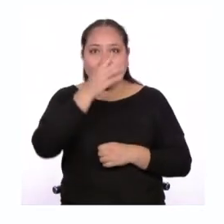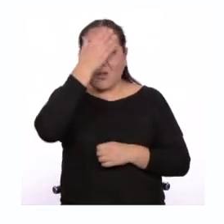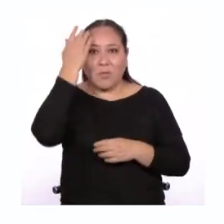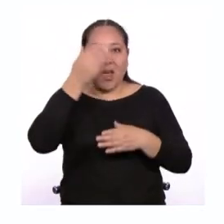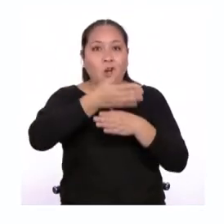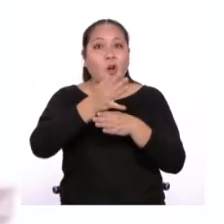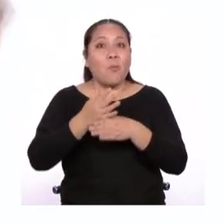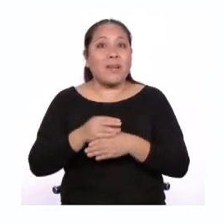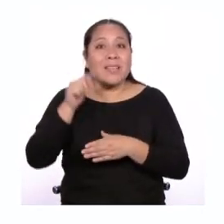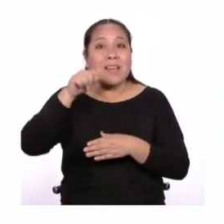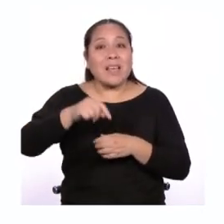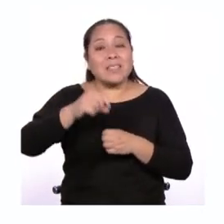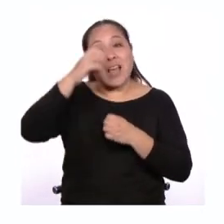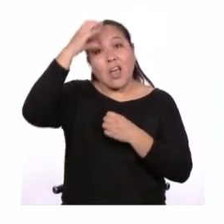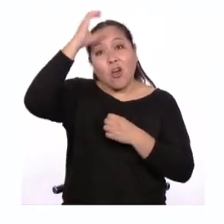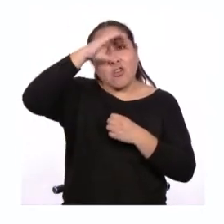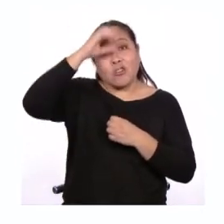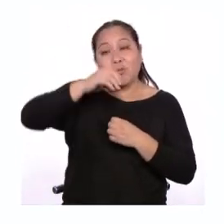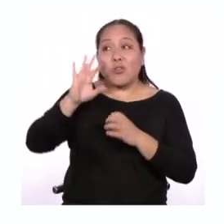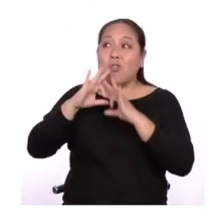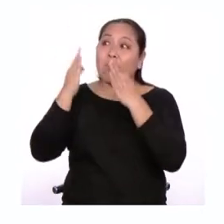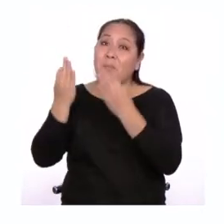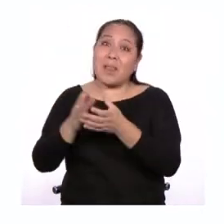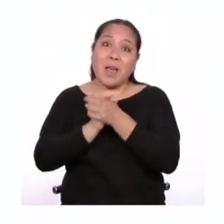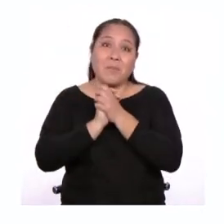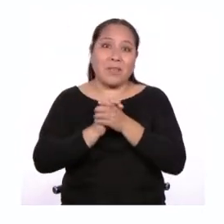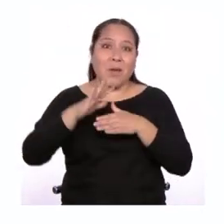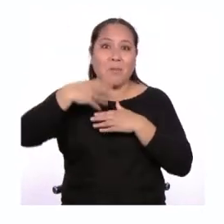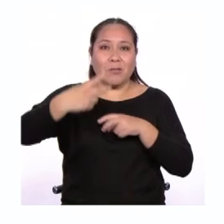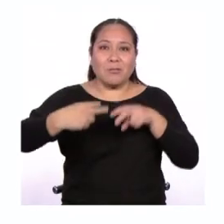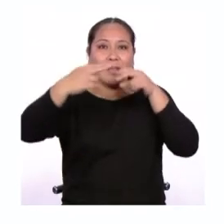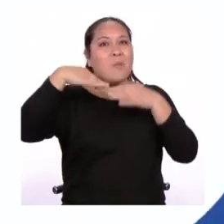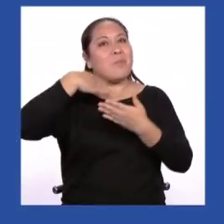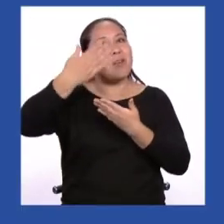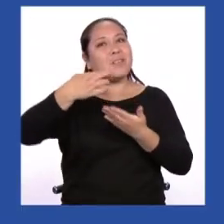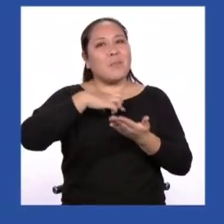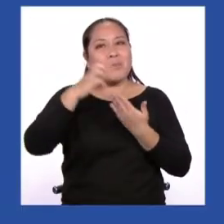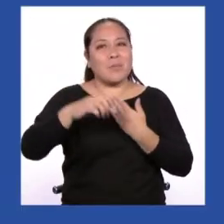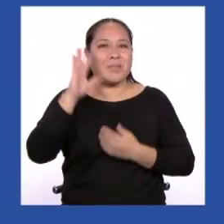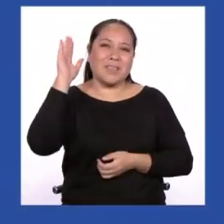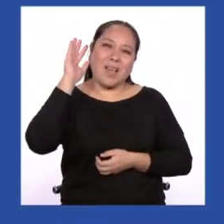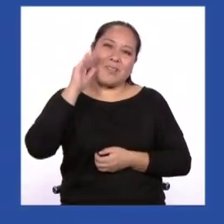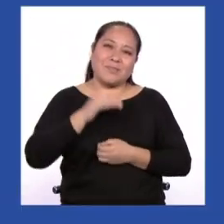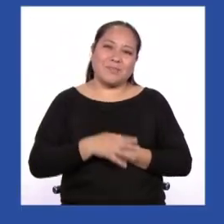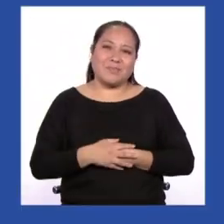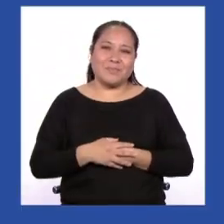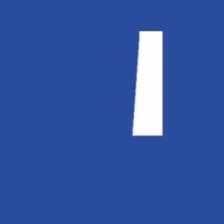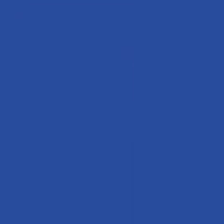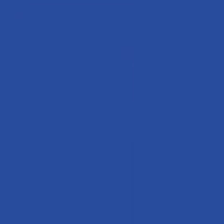todo este conocimiento con sus familiares y amigos. Nos vemos en el próximo programa. ¡Chao!